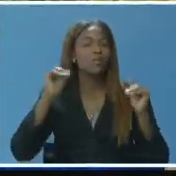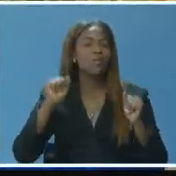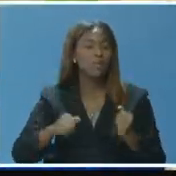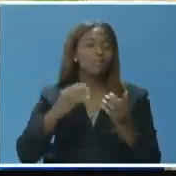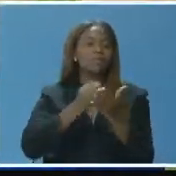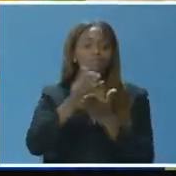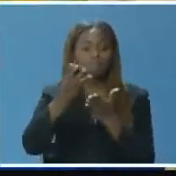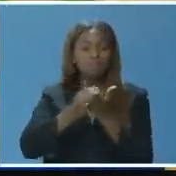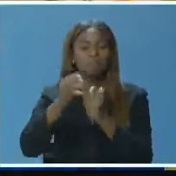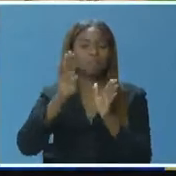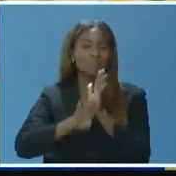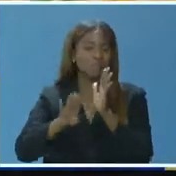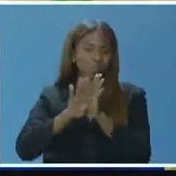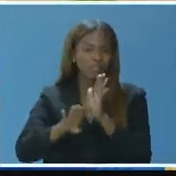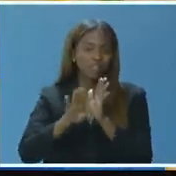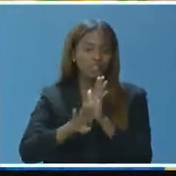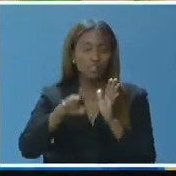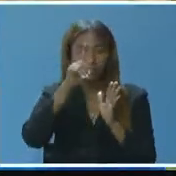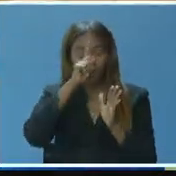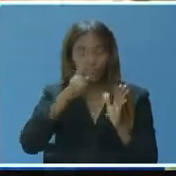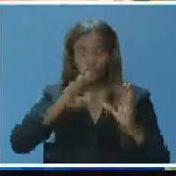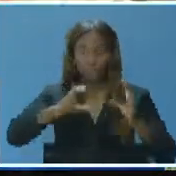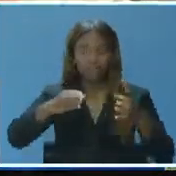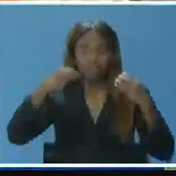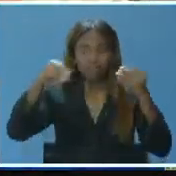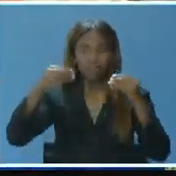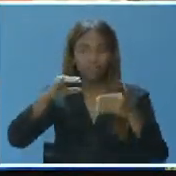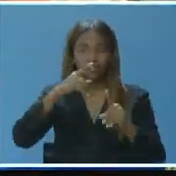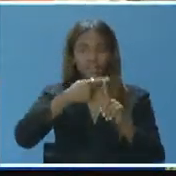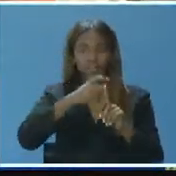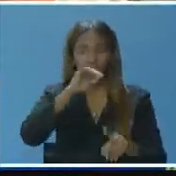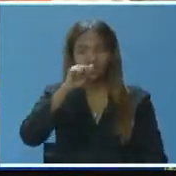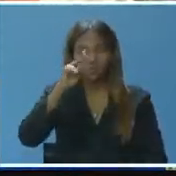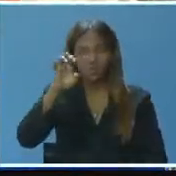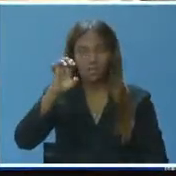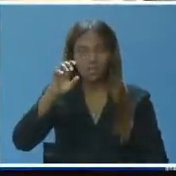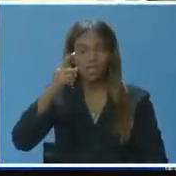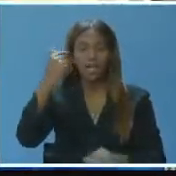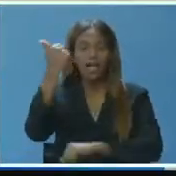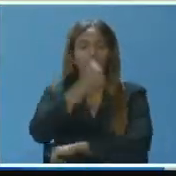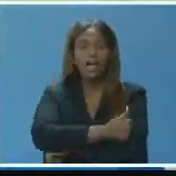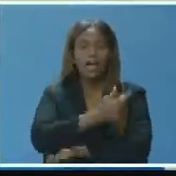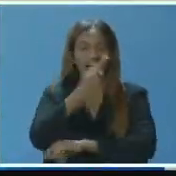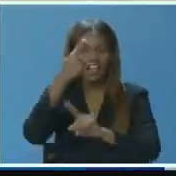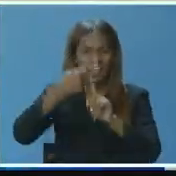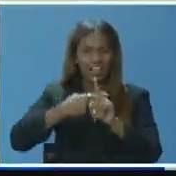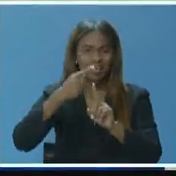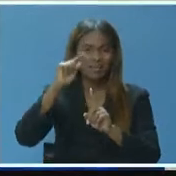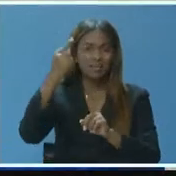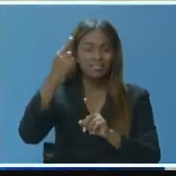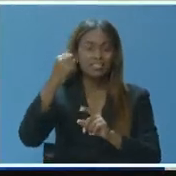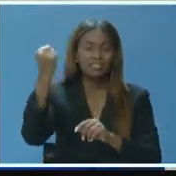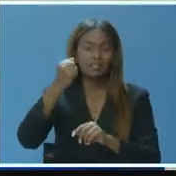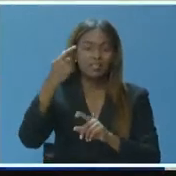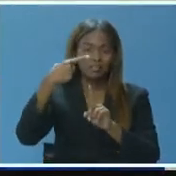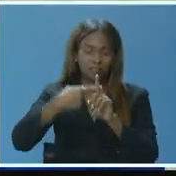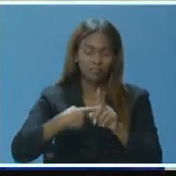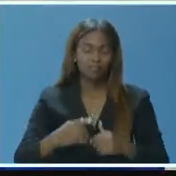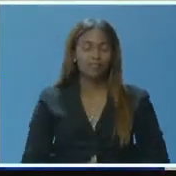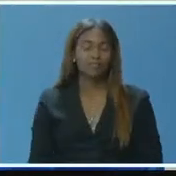adquirir alimentos a bajo costo en las bodegas móviles del Inespre cada primer sábado del mes. De poder